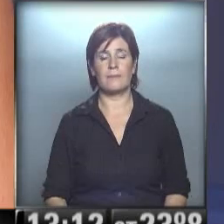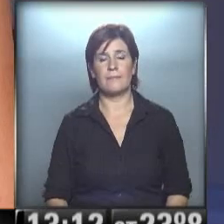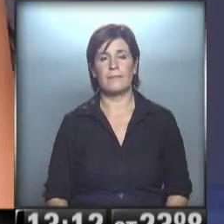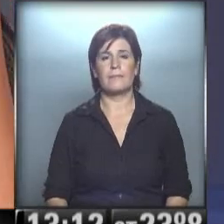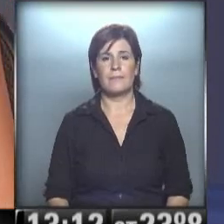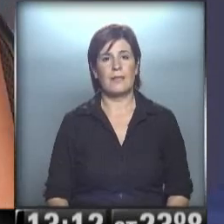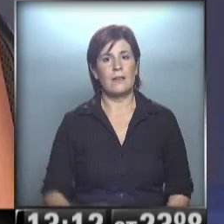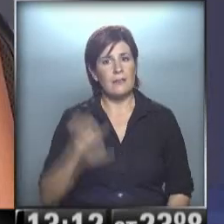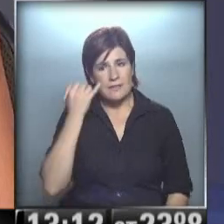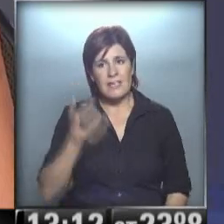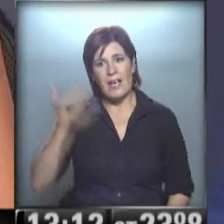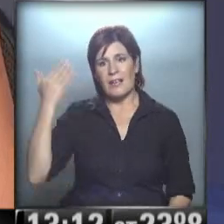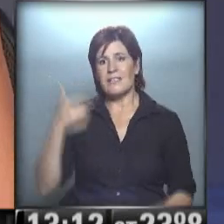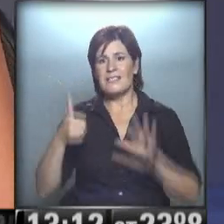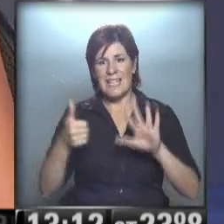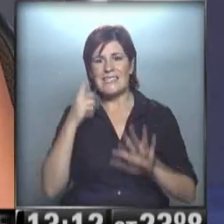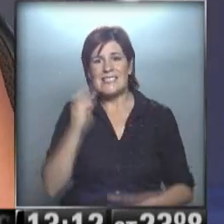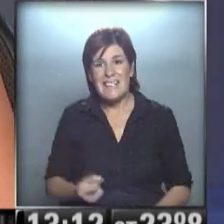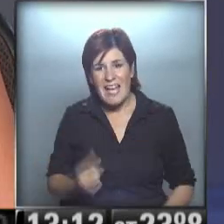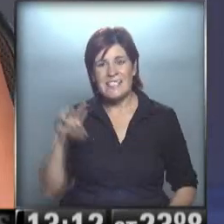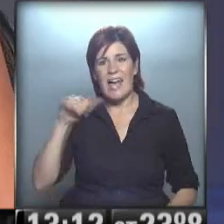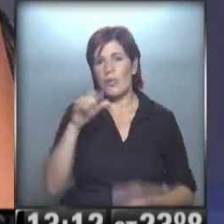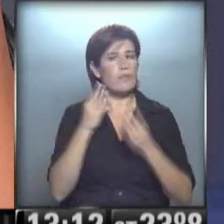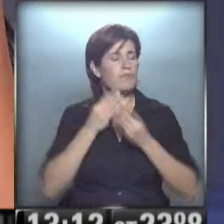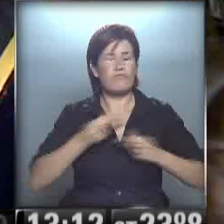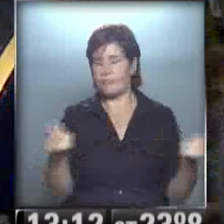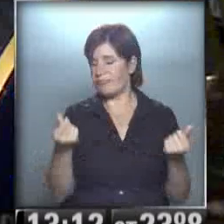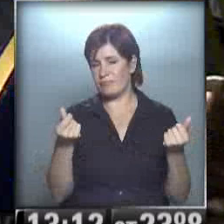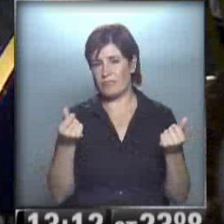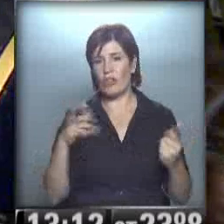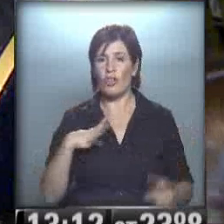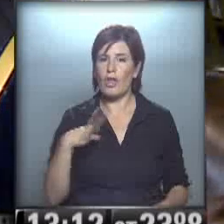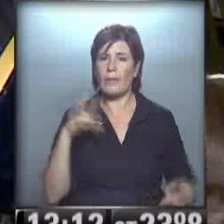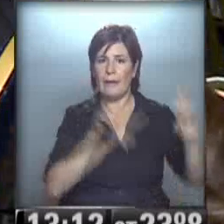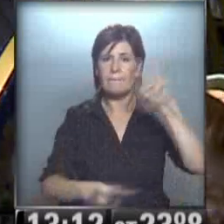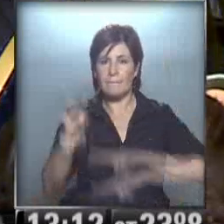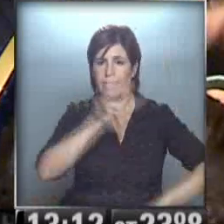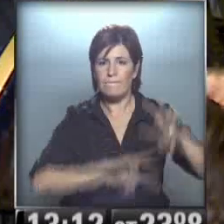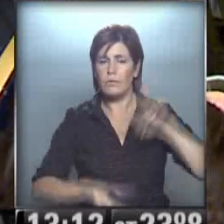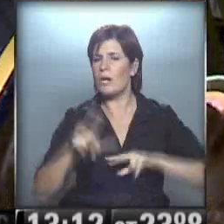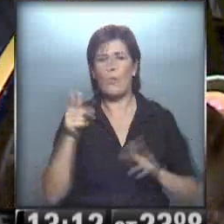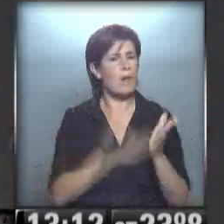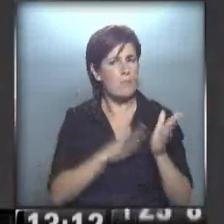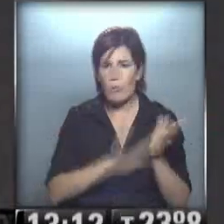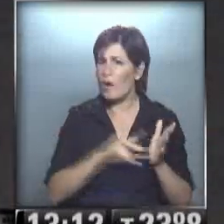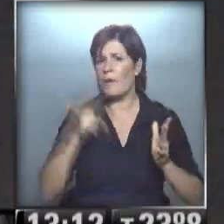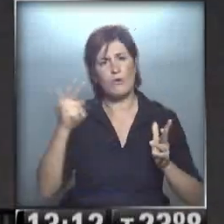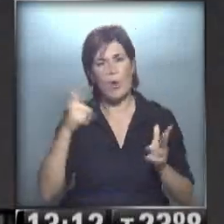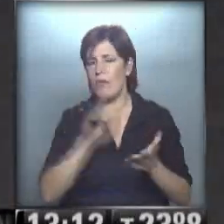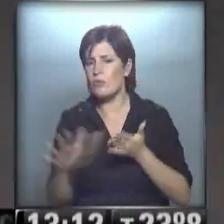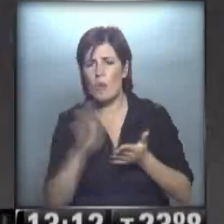pasaron Ya seis días de la desaparición del avión malao y todavía no hay rastros y tampoco novedades en